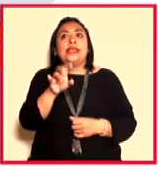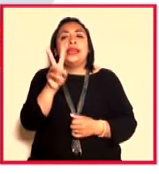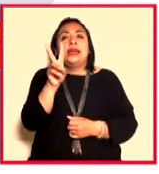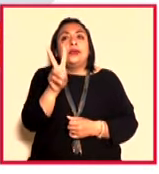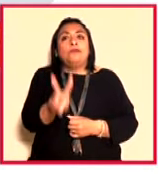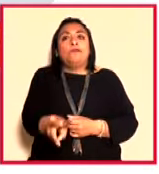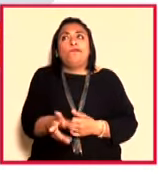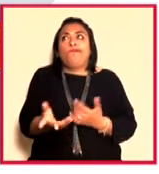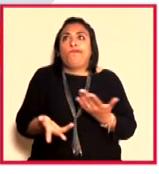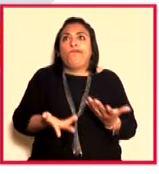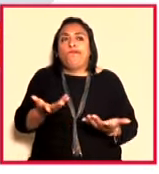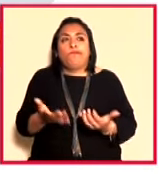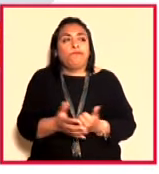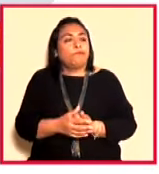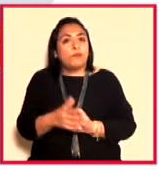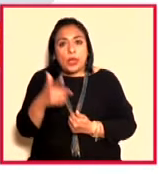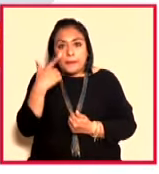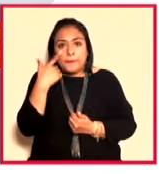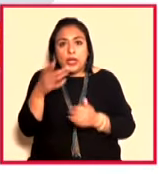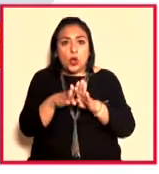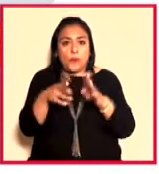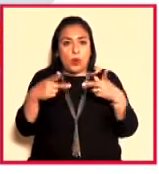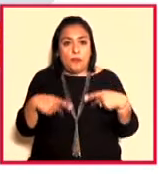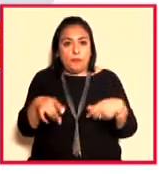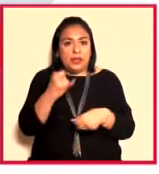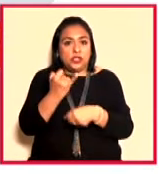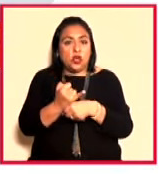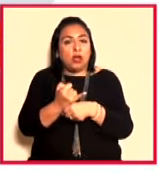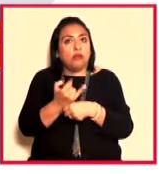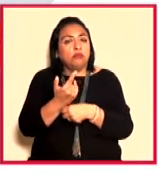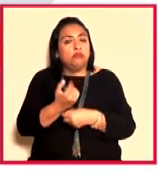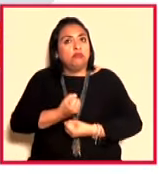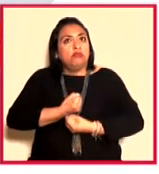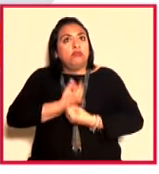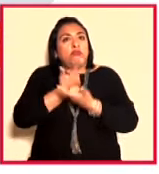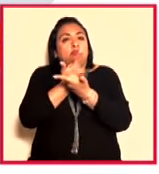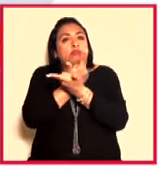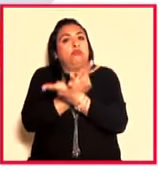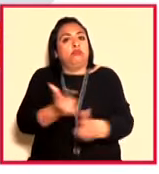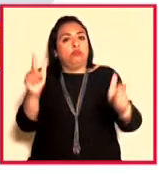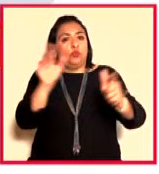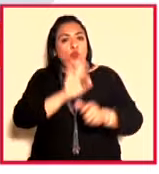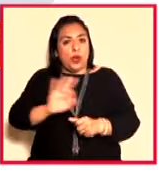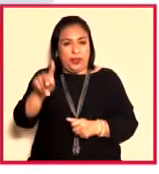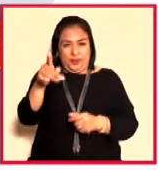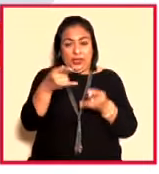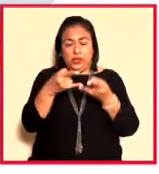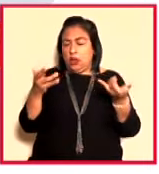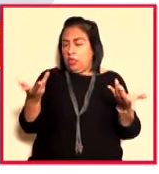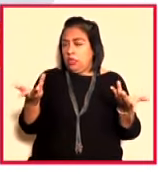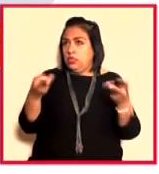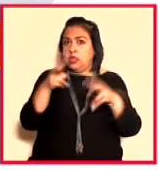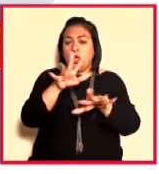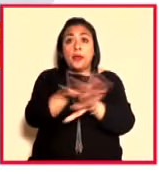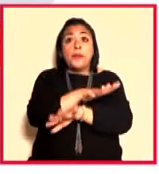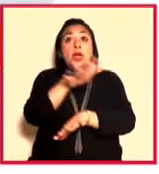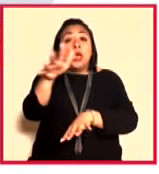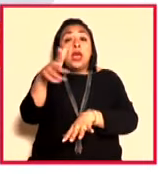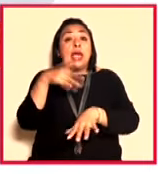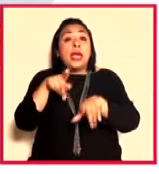de ver cómo un personaje puede liberarse. Las autoridades están inspeccionando. La historia da un giro cuando Héctor descubre que su hermano